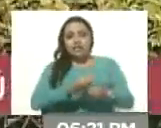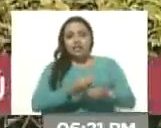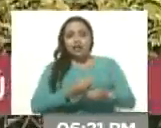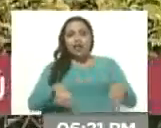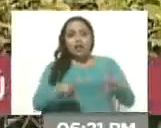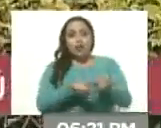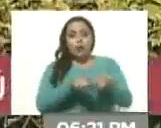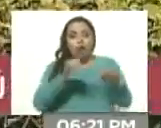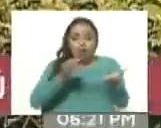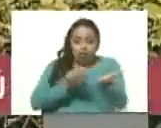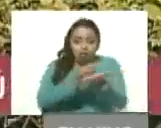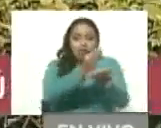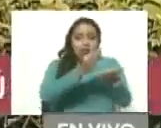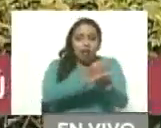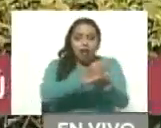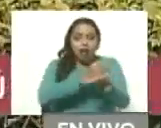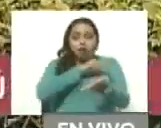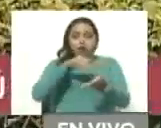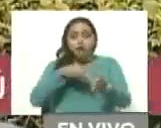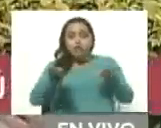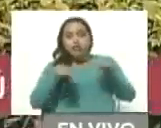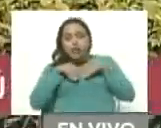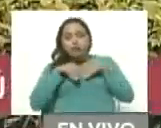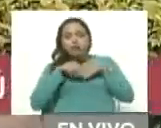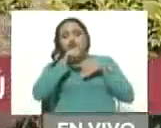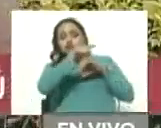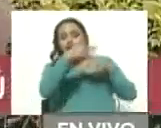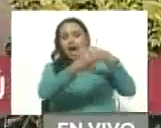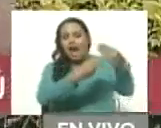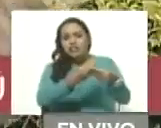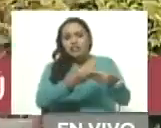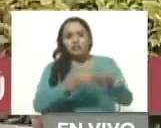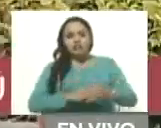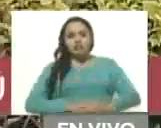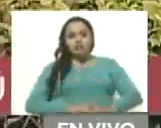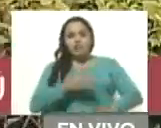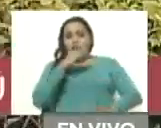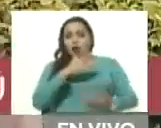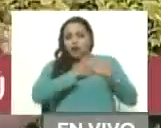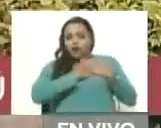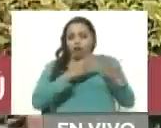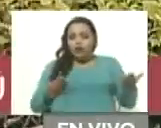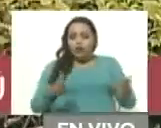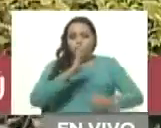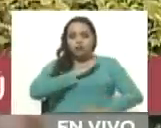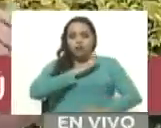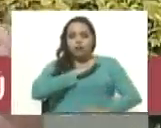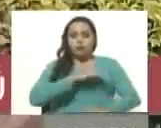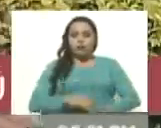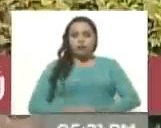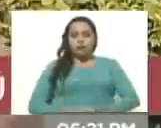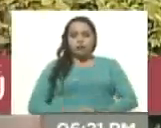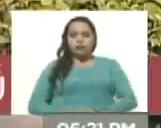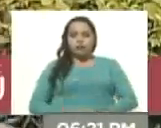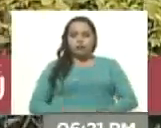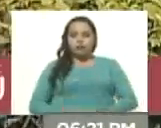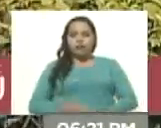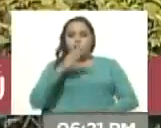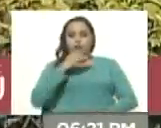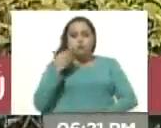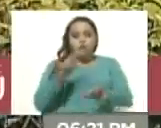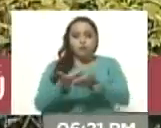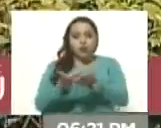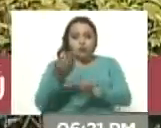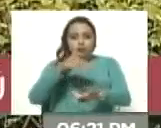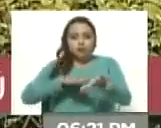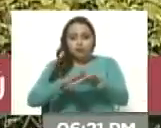lo que ellos quieren que nosotros hagamos y no tengamos voluntad propia ni planteemos las cosas para solucionar